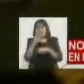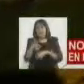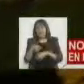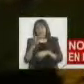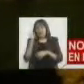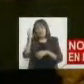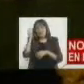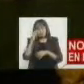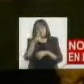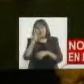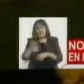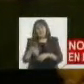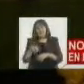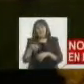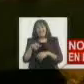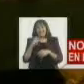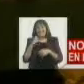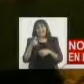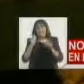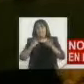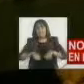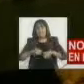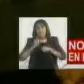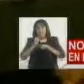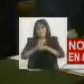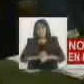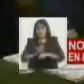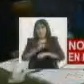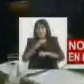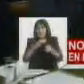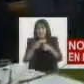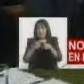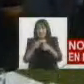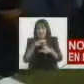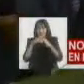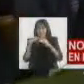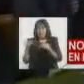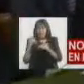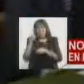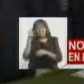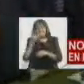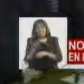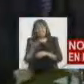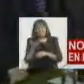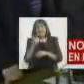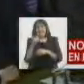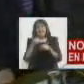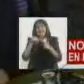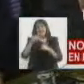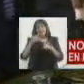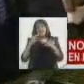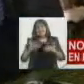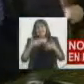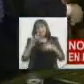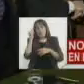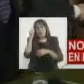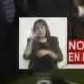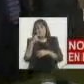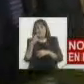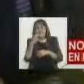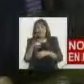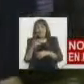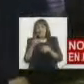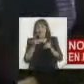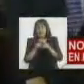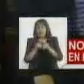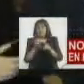del gobierno costarricense es que se puedan imponer estas medidas cautelares a Nicaragua, pero ¿qué escenario estaría analizando el gobierno de la República en